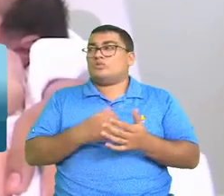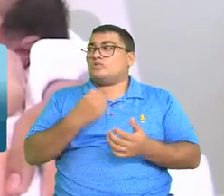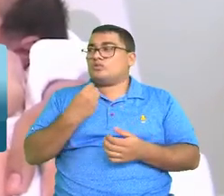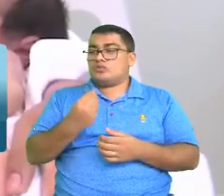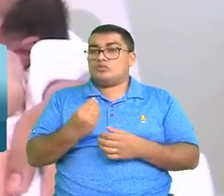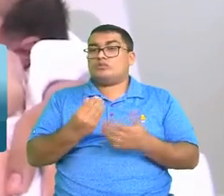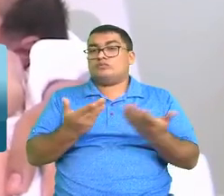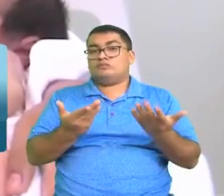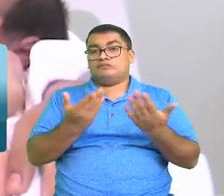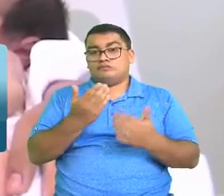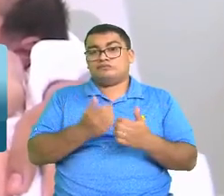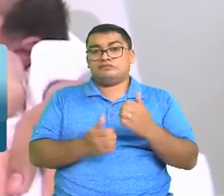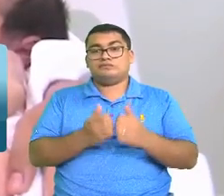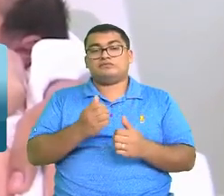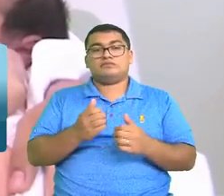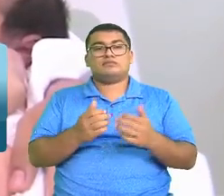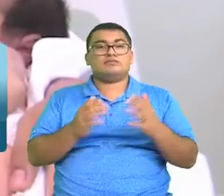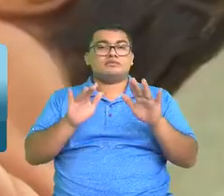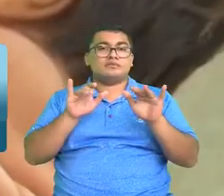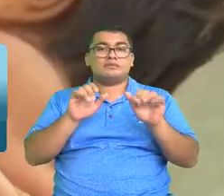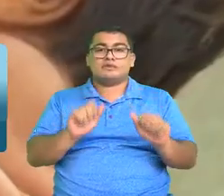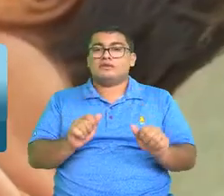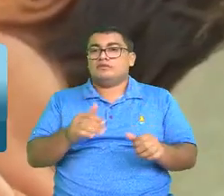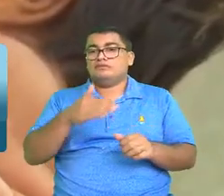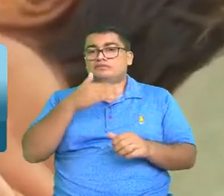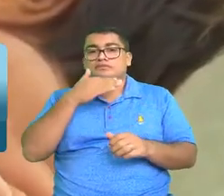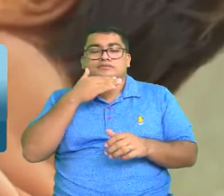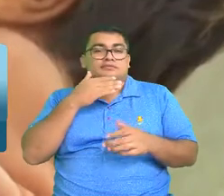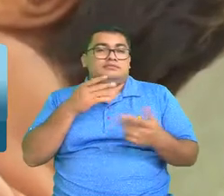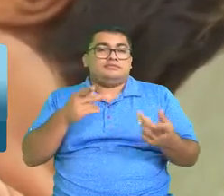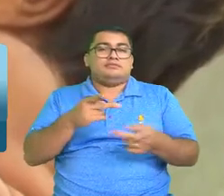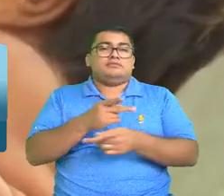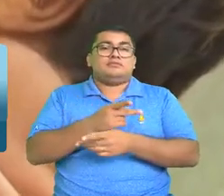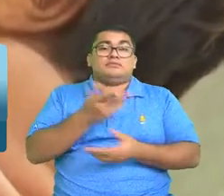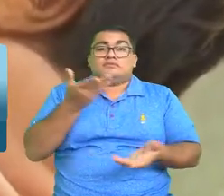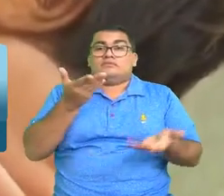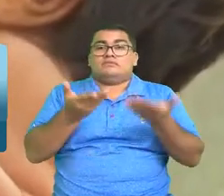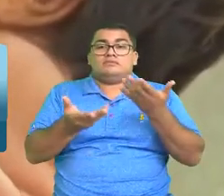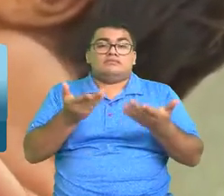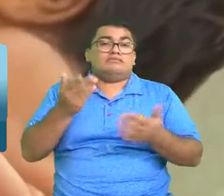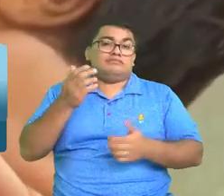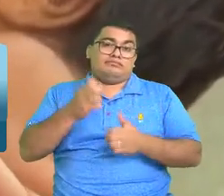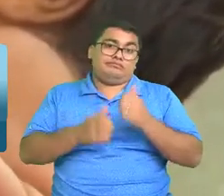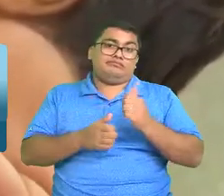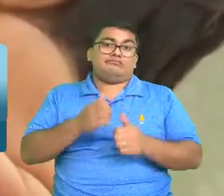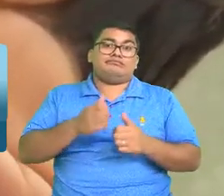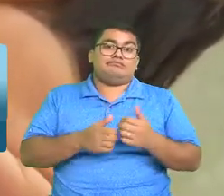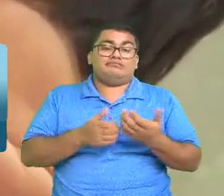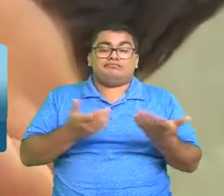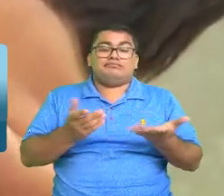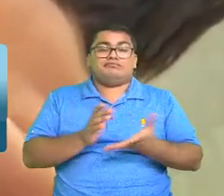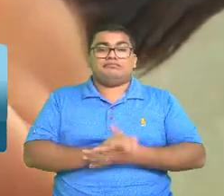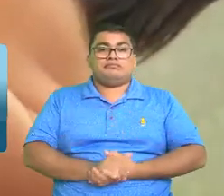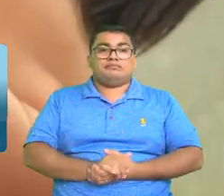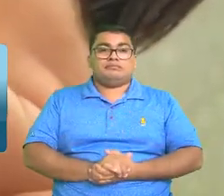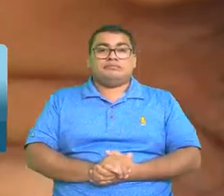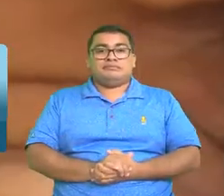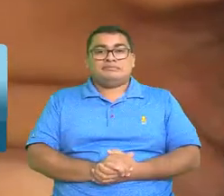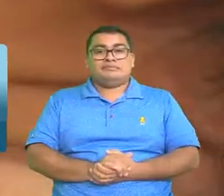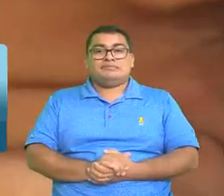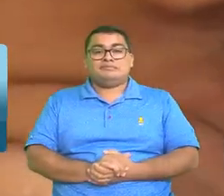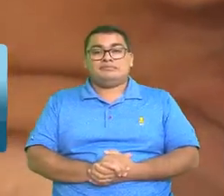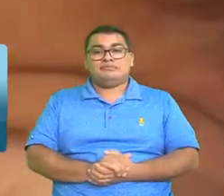veces el abdomen llega ya bastante distendido y a lo mejor hay una perforación intestinal. Ha habido en